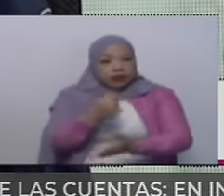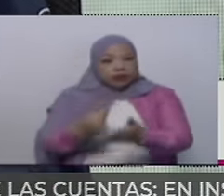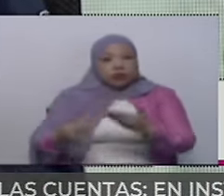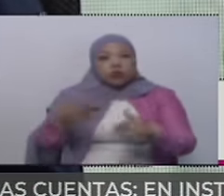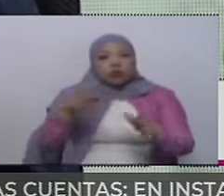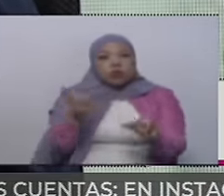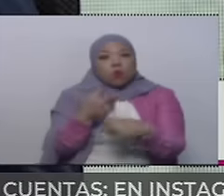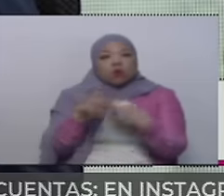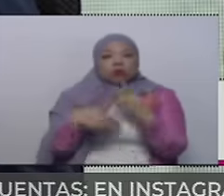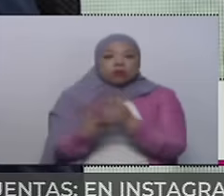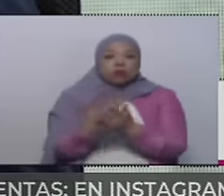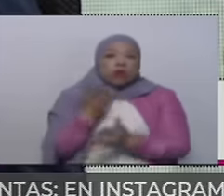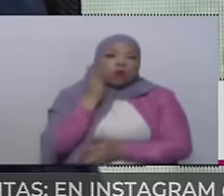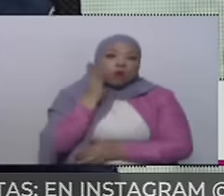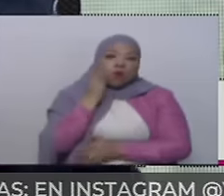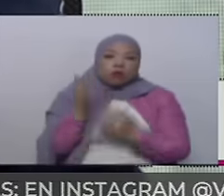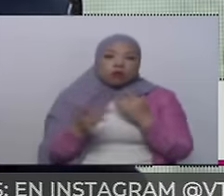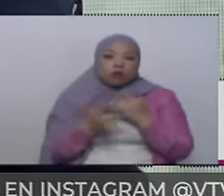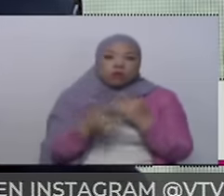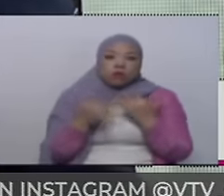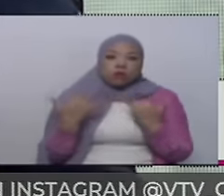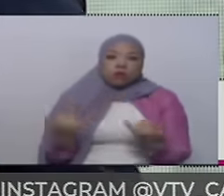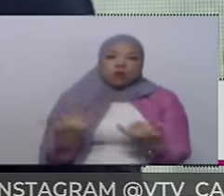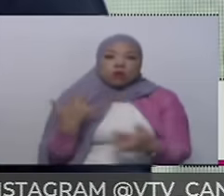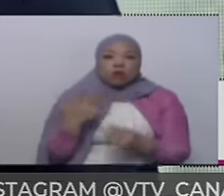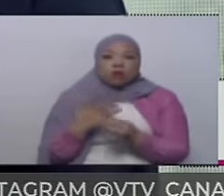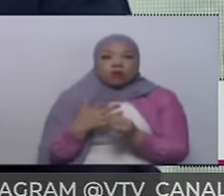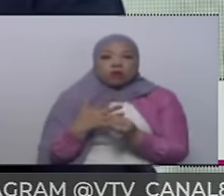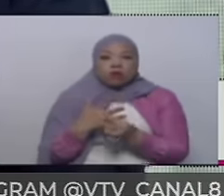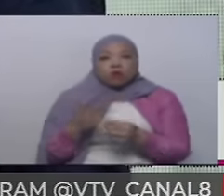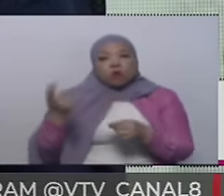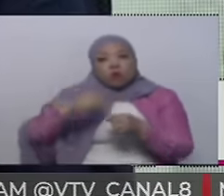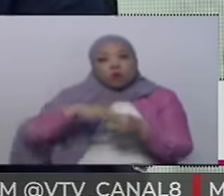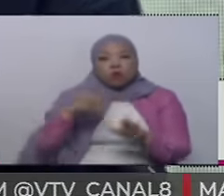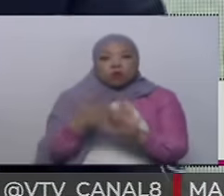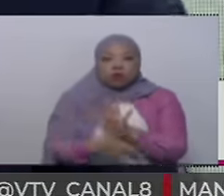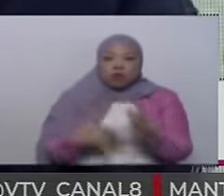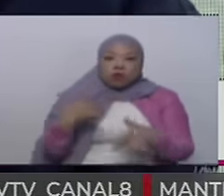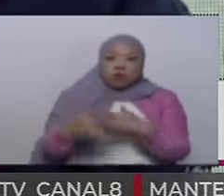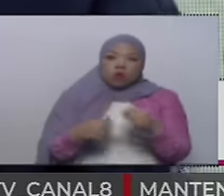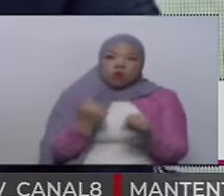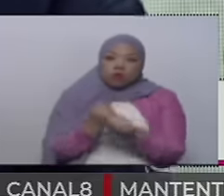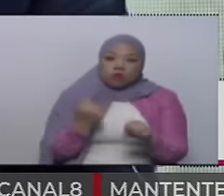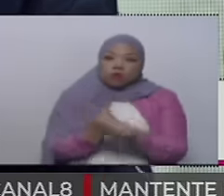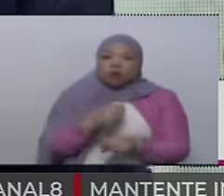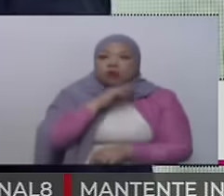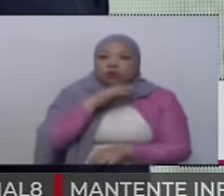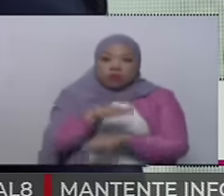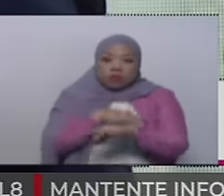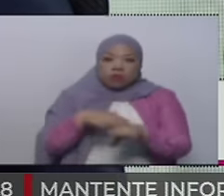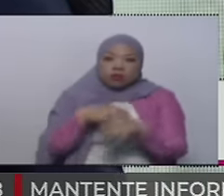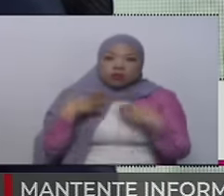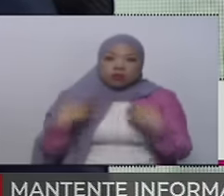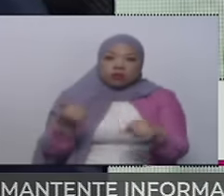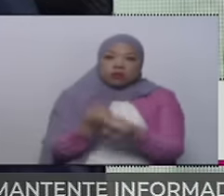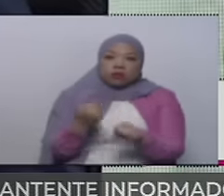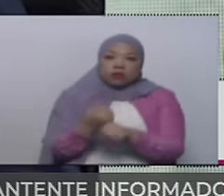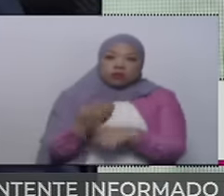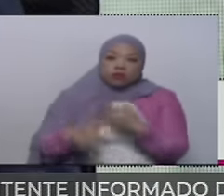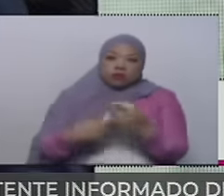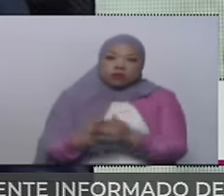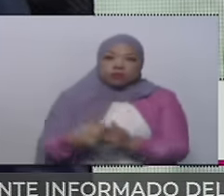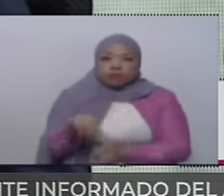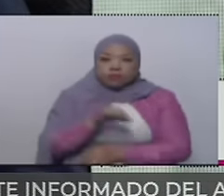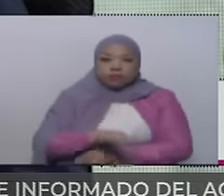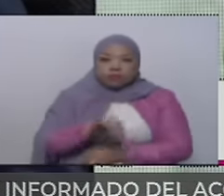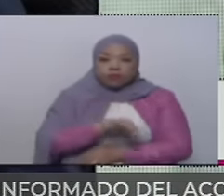mama. Es uno de los desafíos tecnológicos que tenemos en este momento para incorporar como herramienta de diagnóstico en el Ministerio de la Salud. Lo conversamos con la ministra